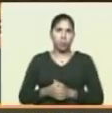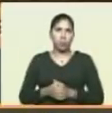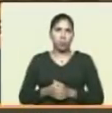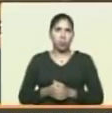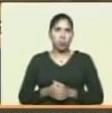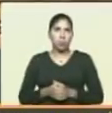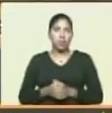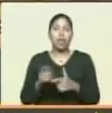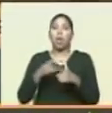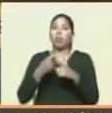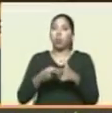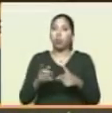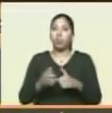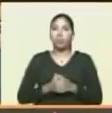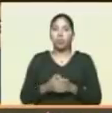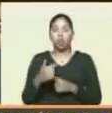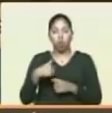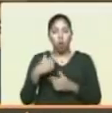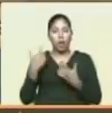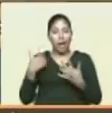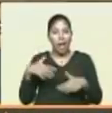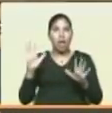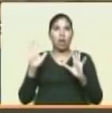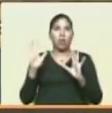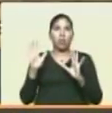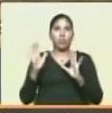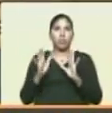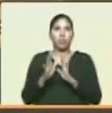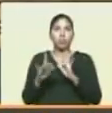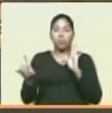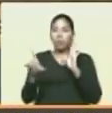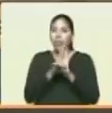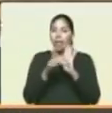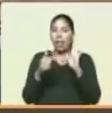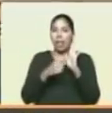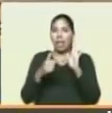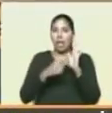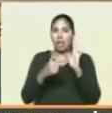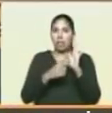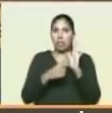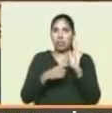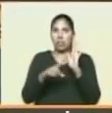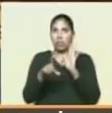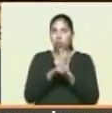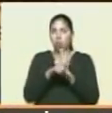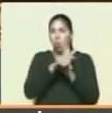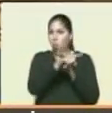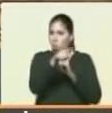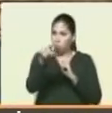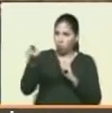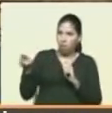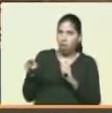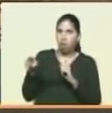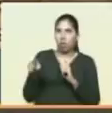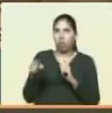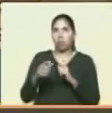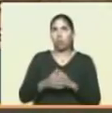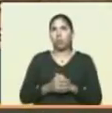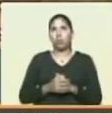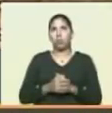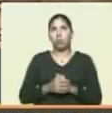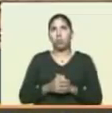Entonces, creo que el espíritu de esta ley, que ustedes con toda seguridad van